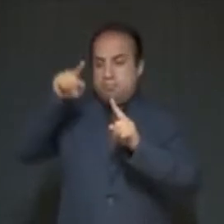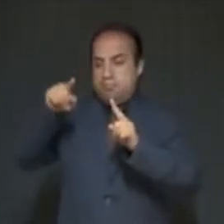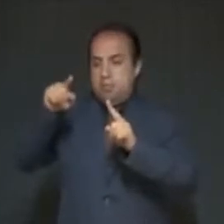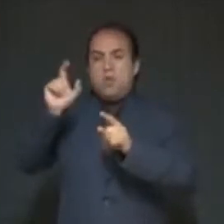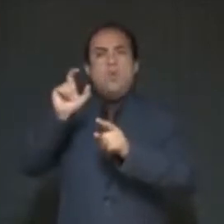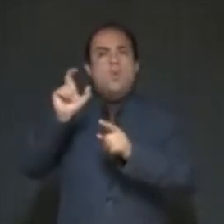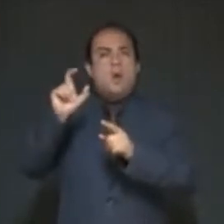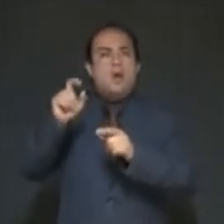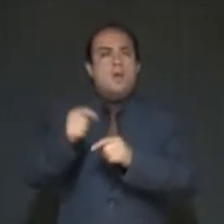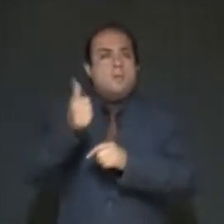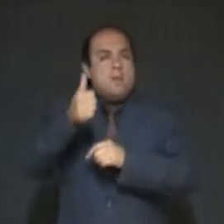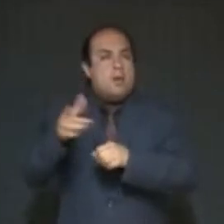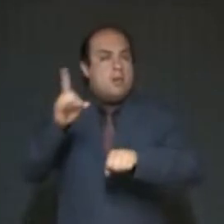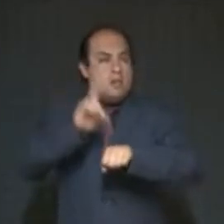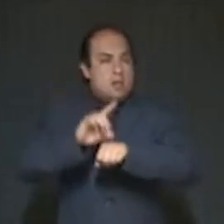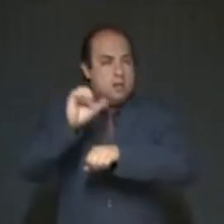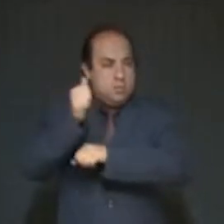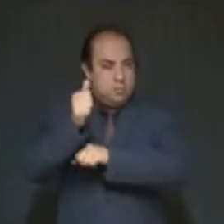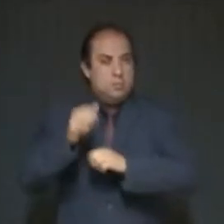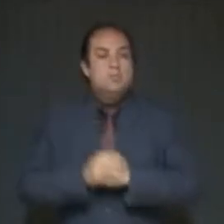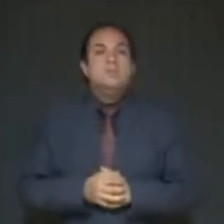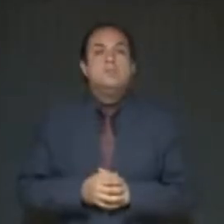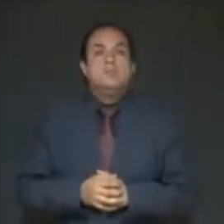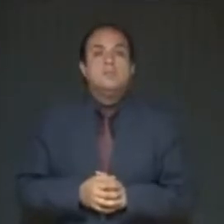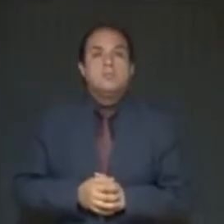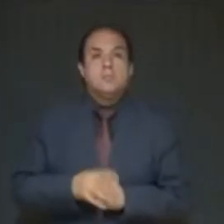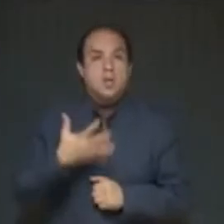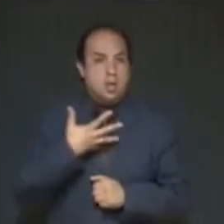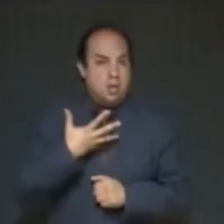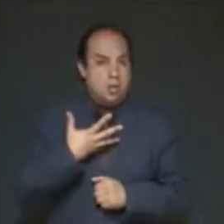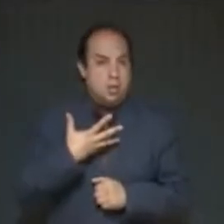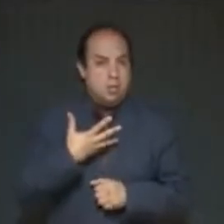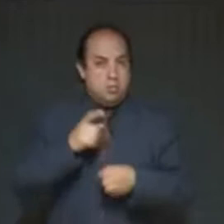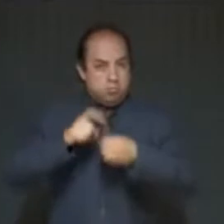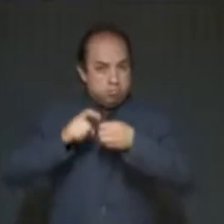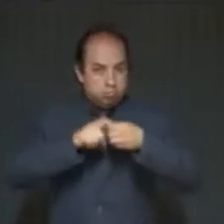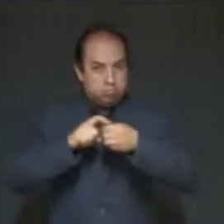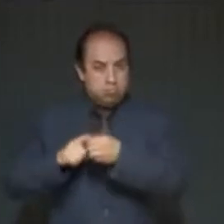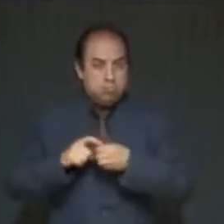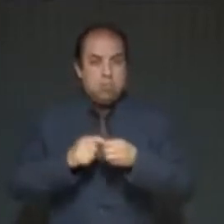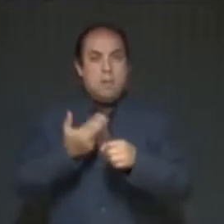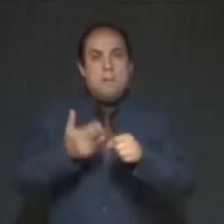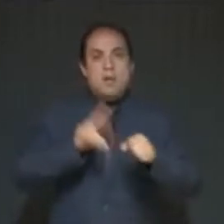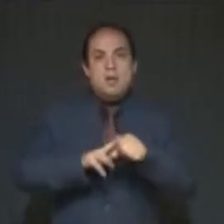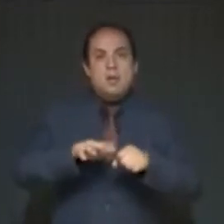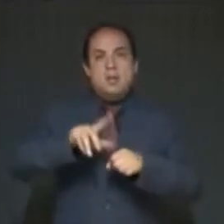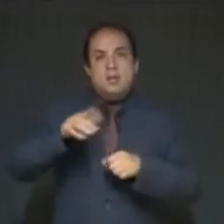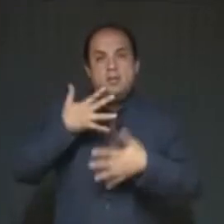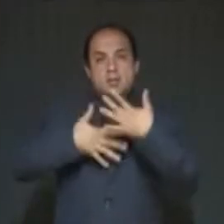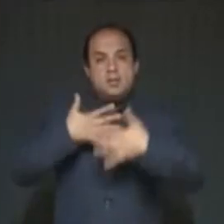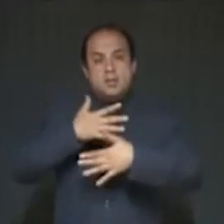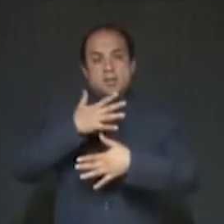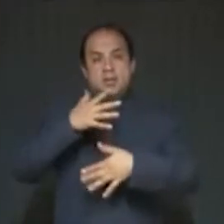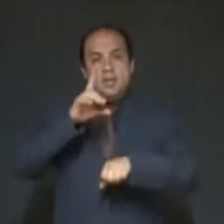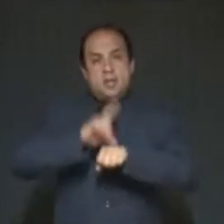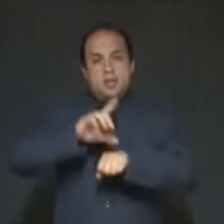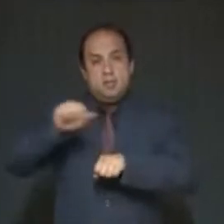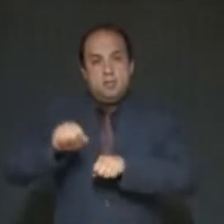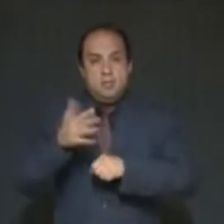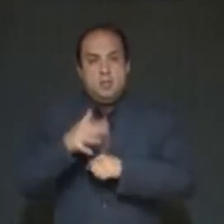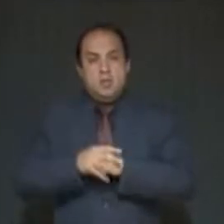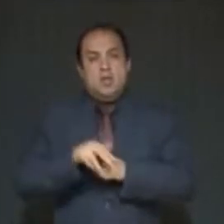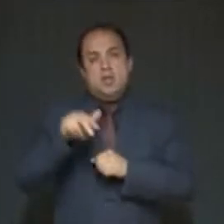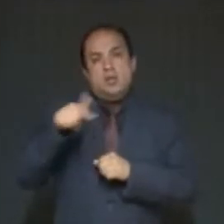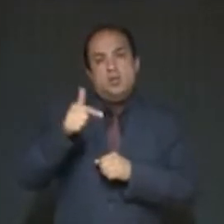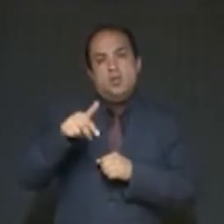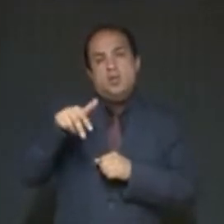días de agosto. Después vimos el pico de ingresos hospitalarios cerca de 15 días después, a mediados de agosto, por ahí del 12, 13